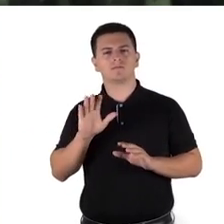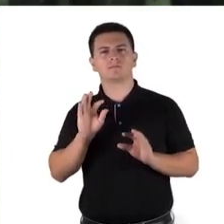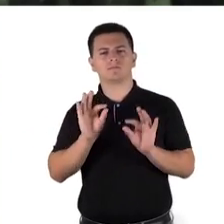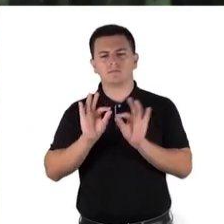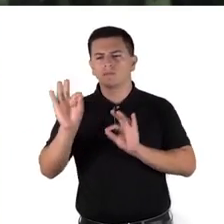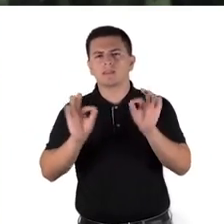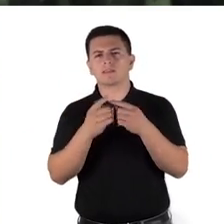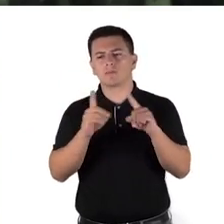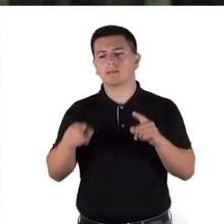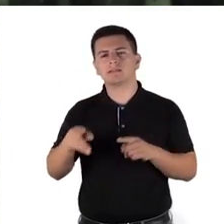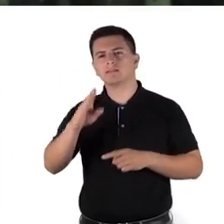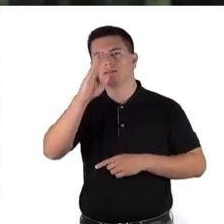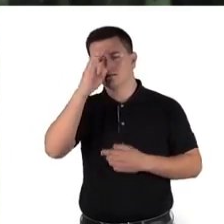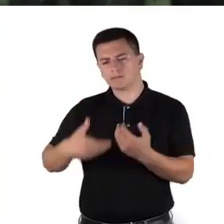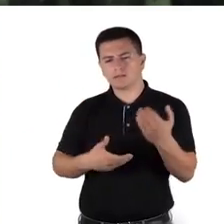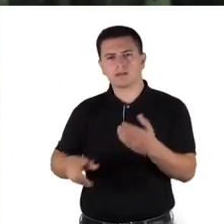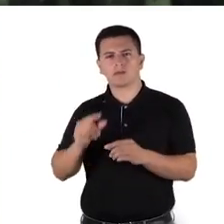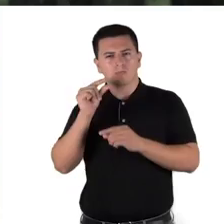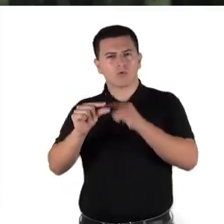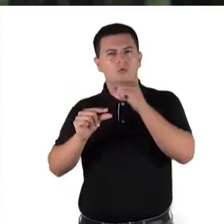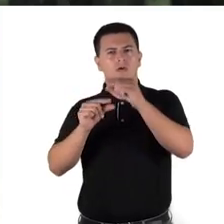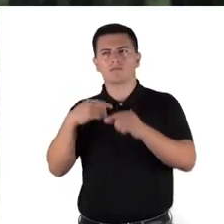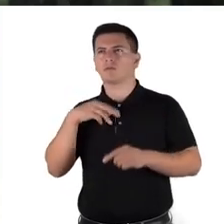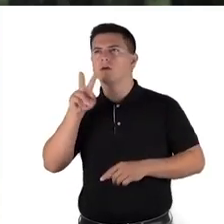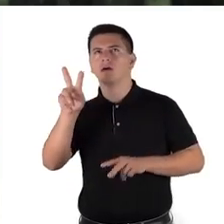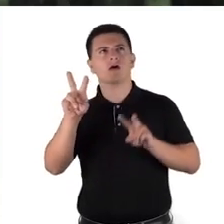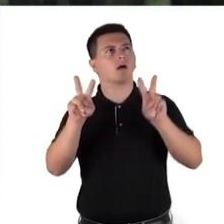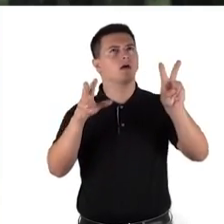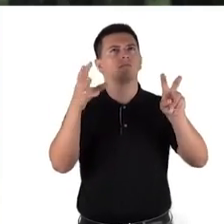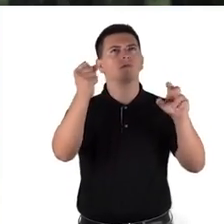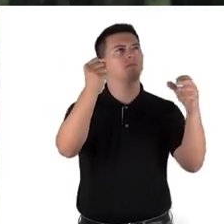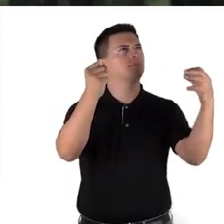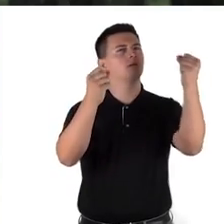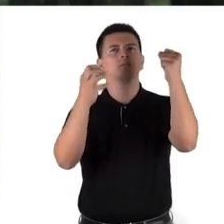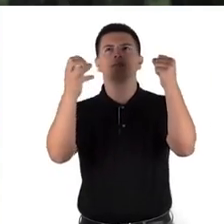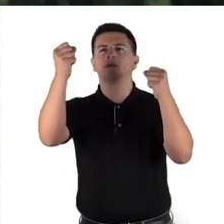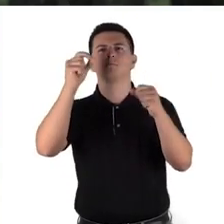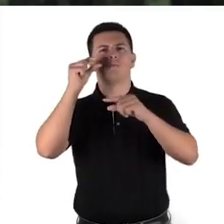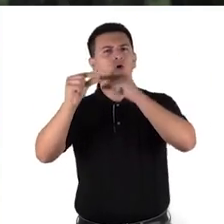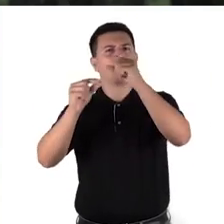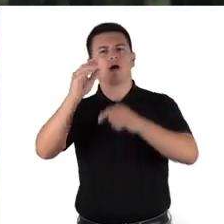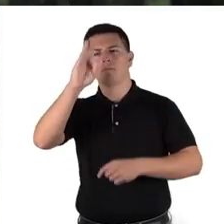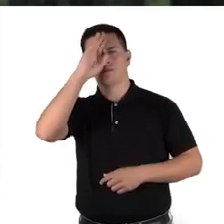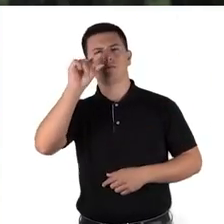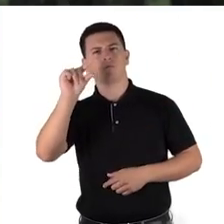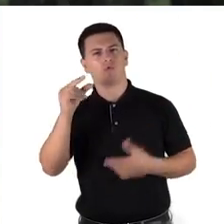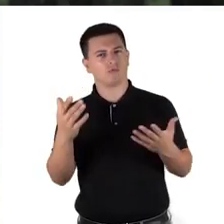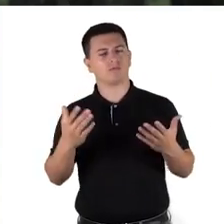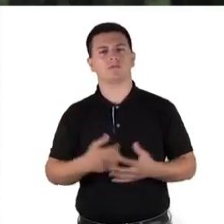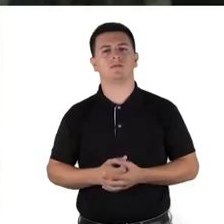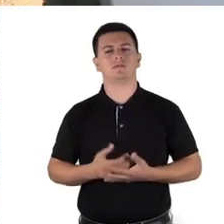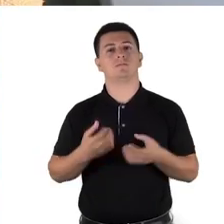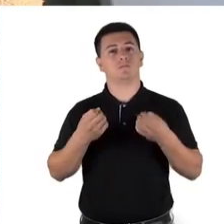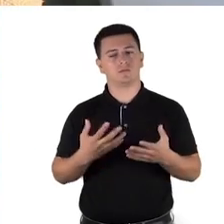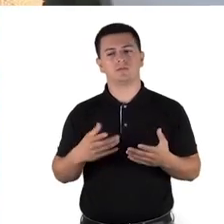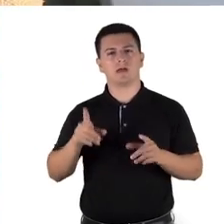mucho los momentos, rigidizar, mejor dicho, esos momentos, porque es un niño que está recién aprendiendo nociones básicas y habilidades muy, muy primitivas.